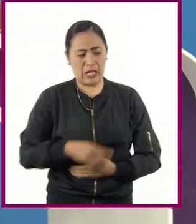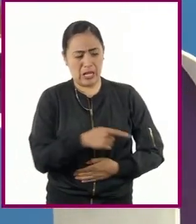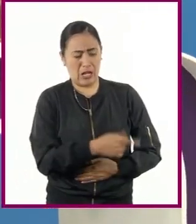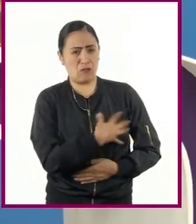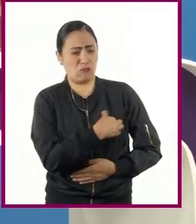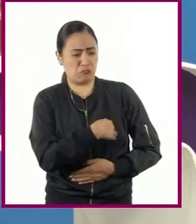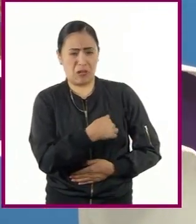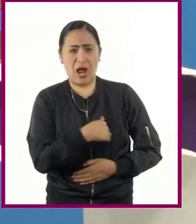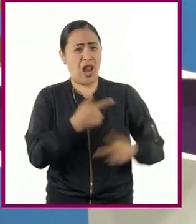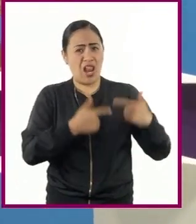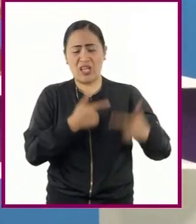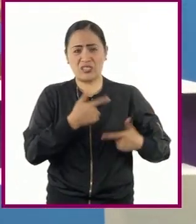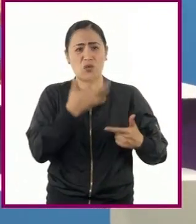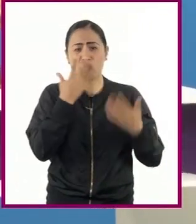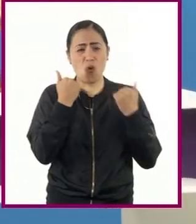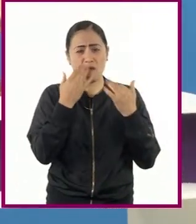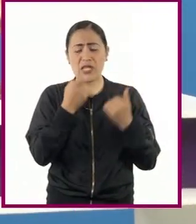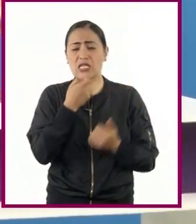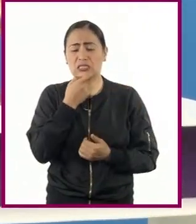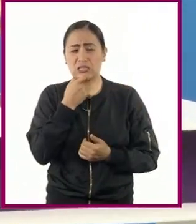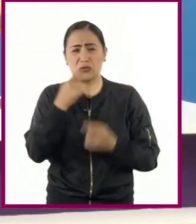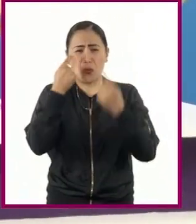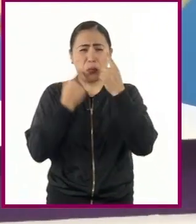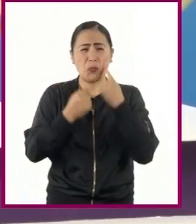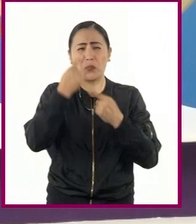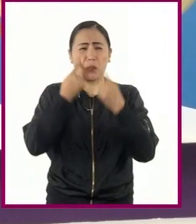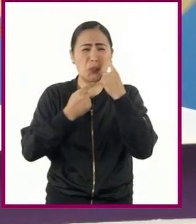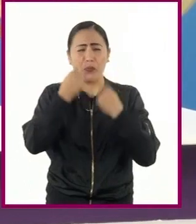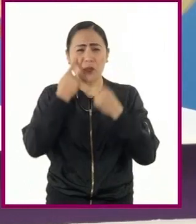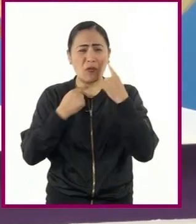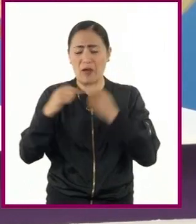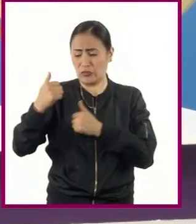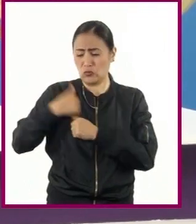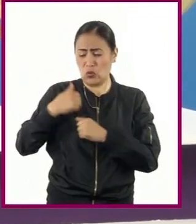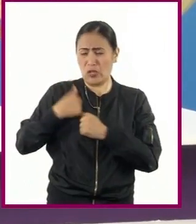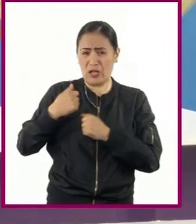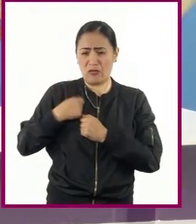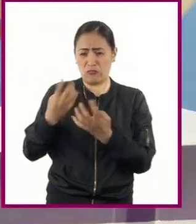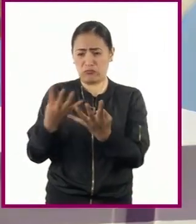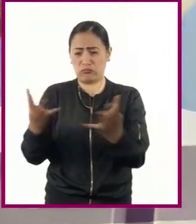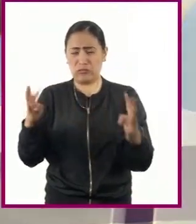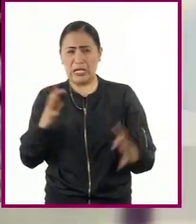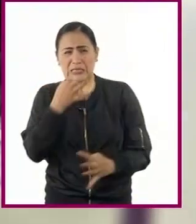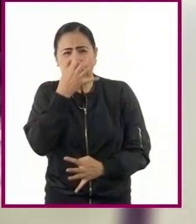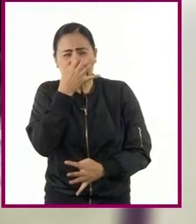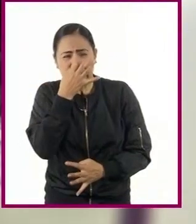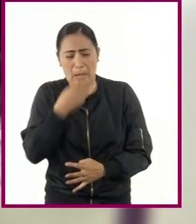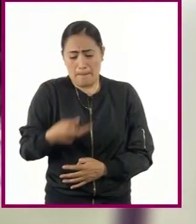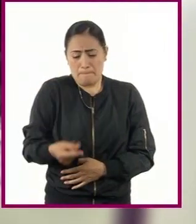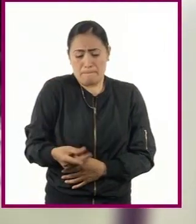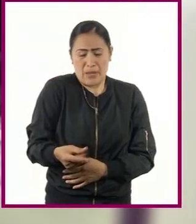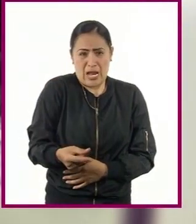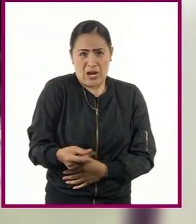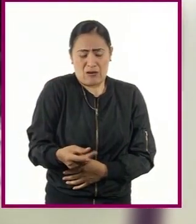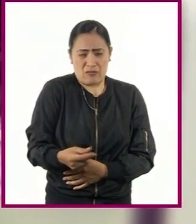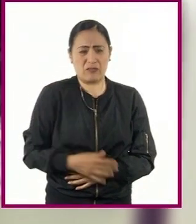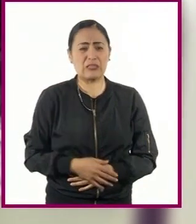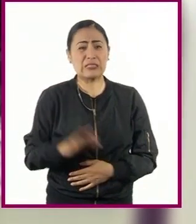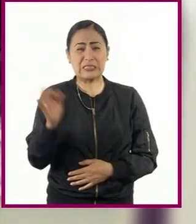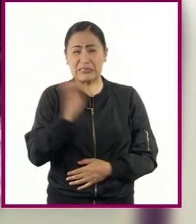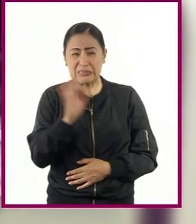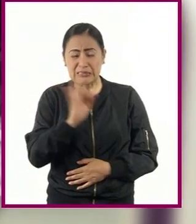había leche. El niño lloraba. Los soldados estaban cerca, llevaban a los perros. Si los perros le